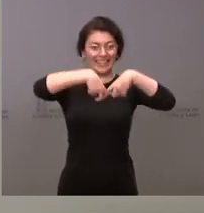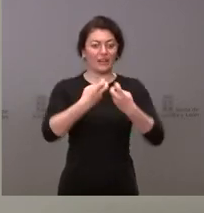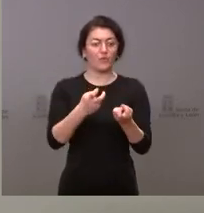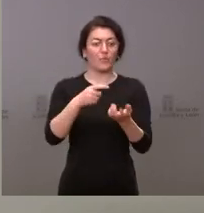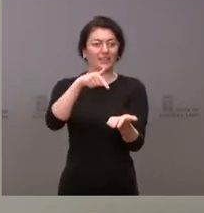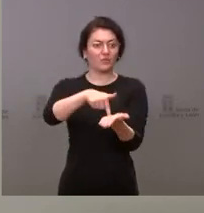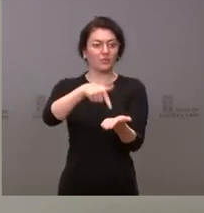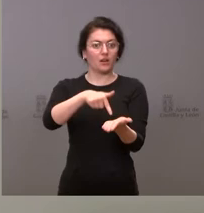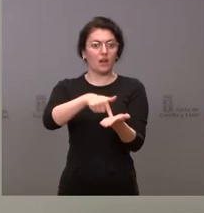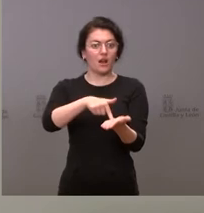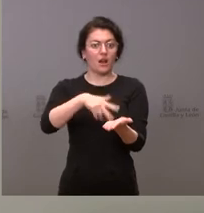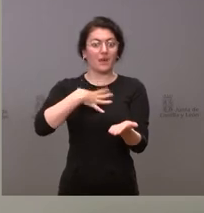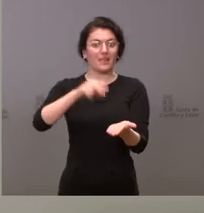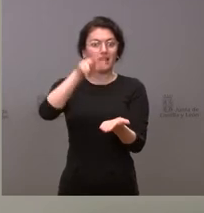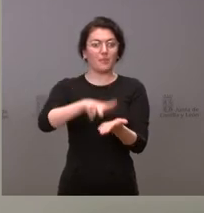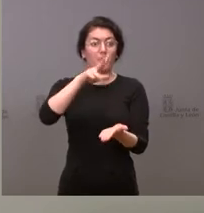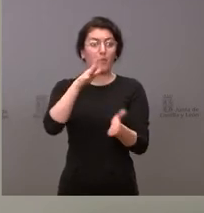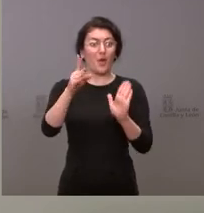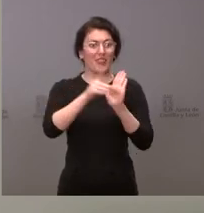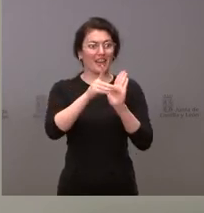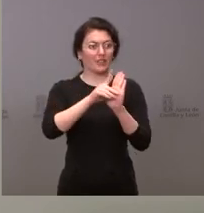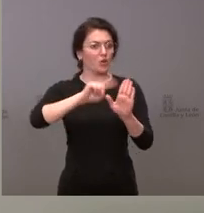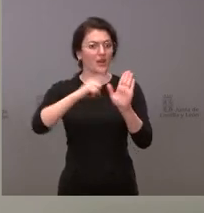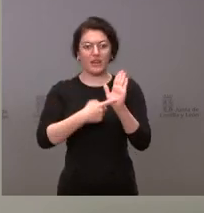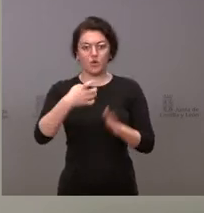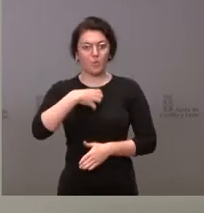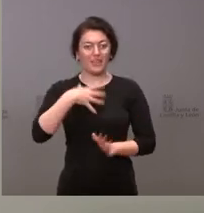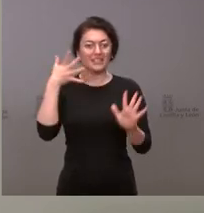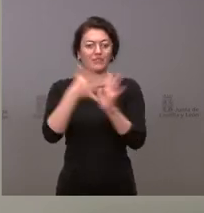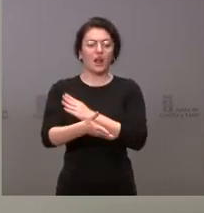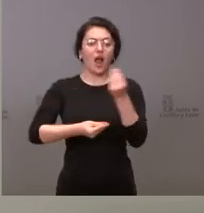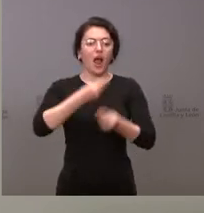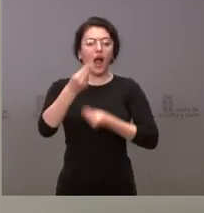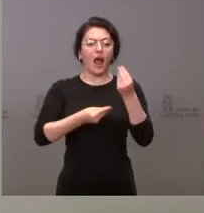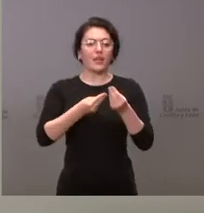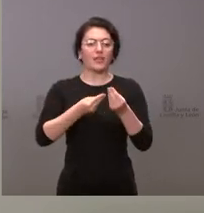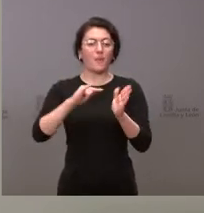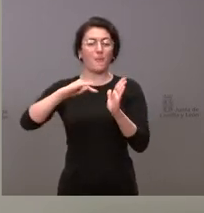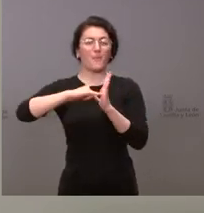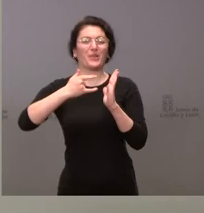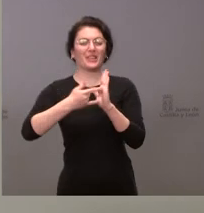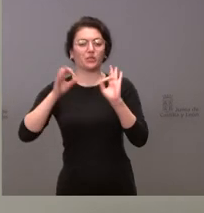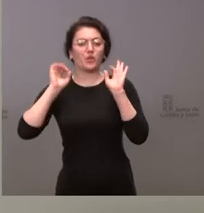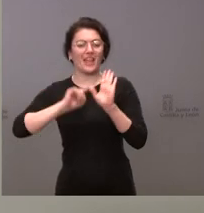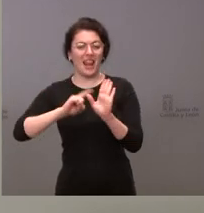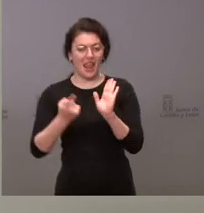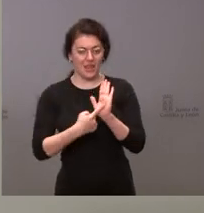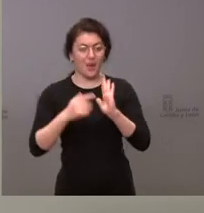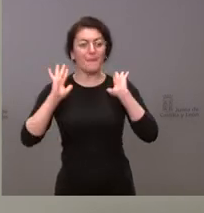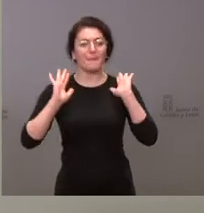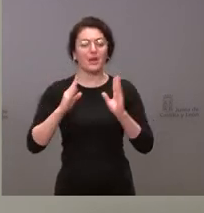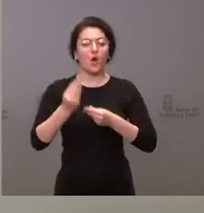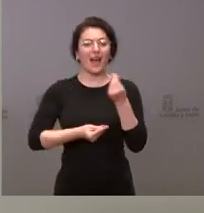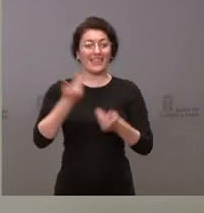decreto ley y por tanto hay que ir a la fórmula del proyecto de ley pero lo que sí que se va a iniciar con carácter inmediato